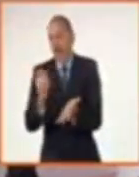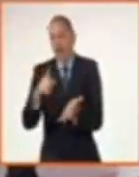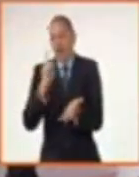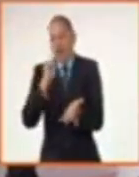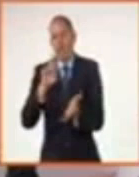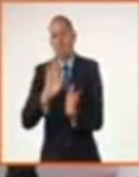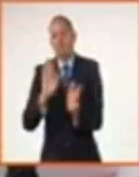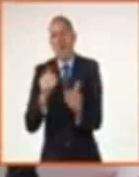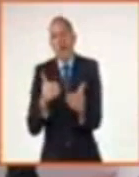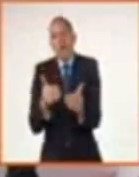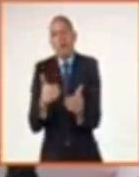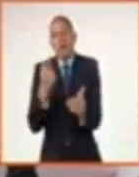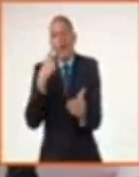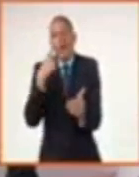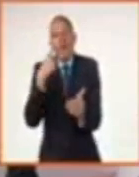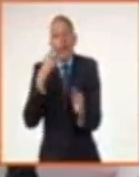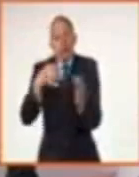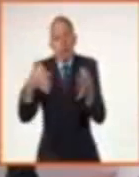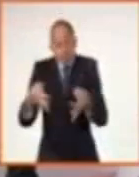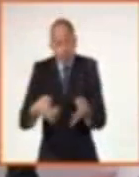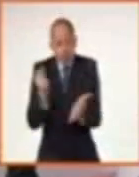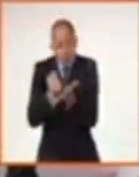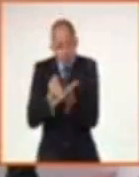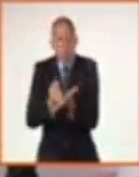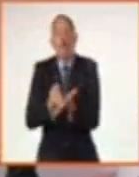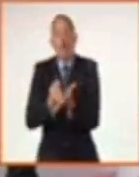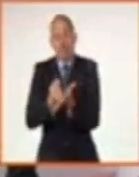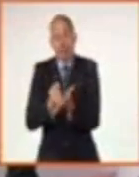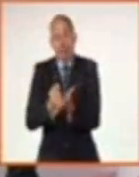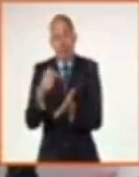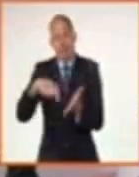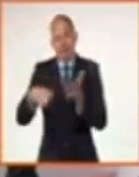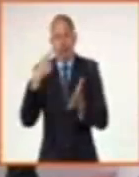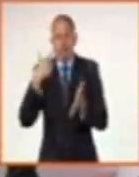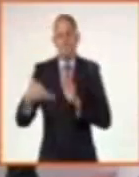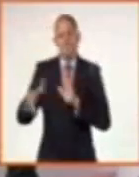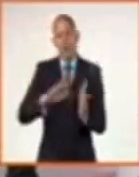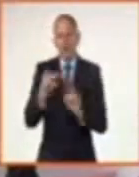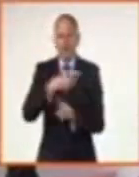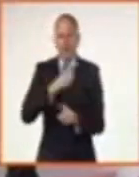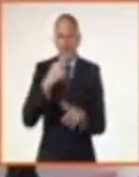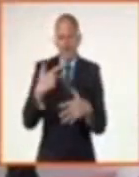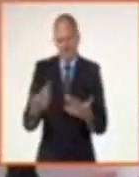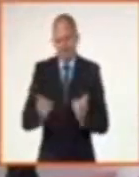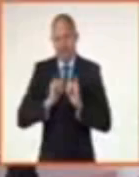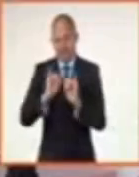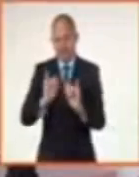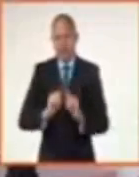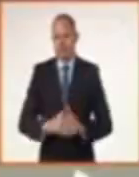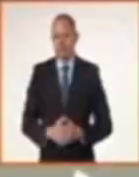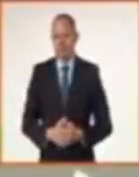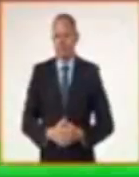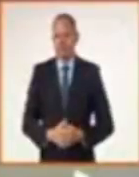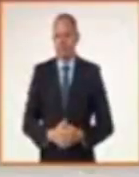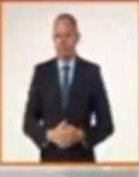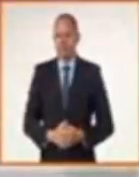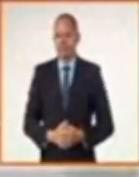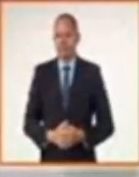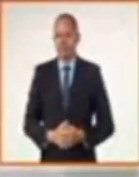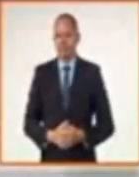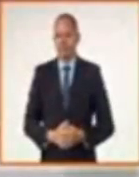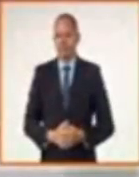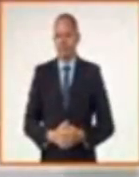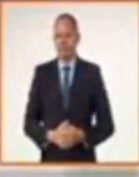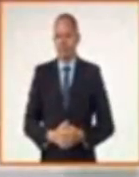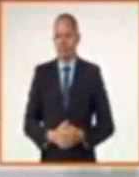totalmente esos resultados, pero que nos dan la dimensión de lo que ocurrió en la jornada de ayer en Cuba. Como se